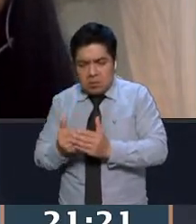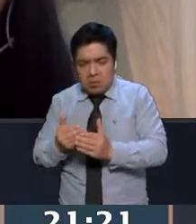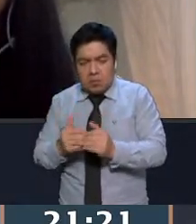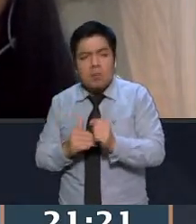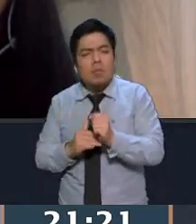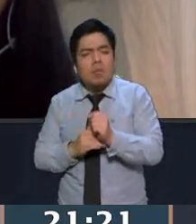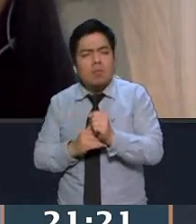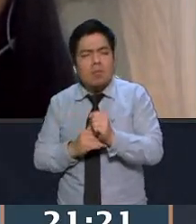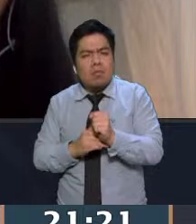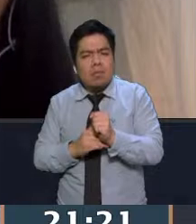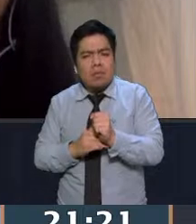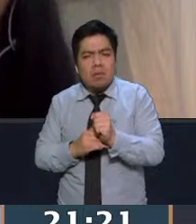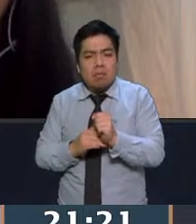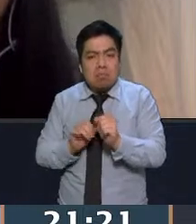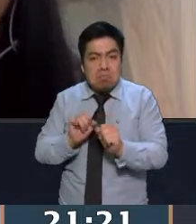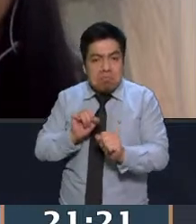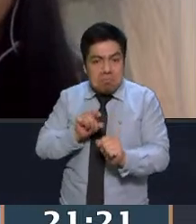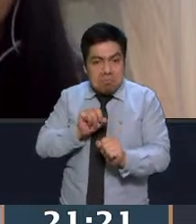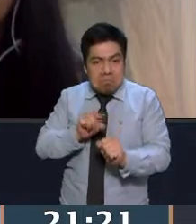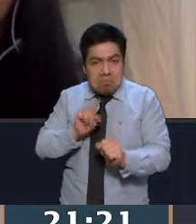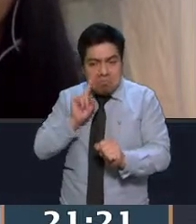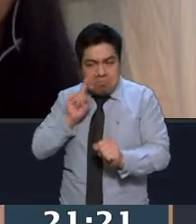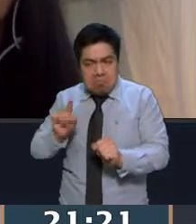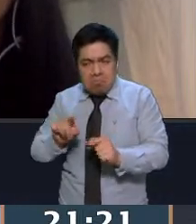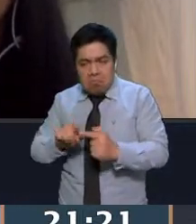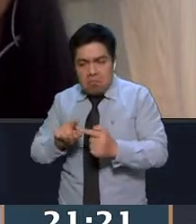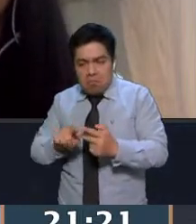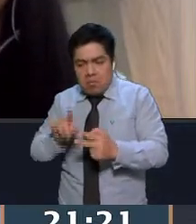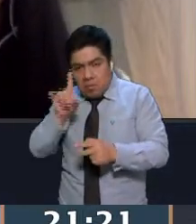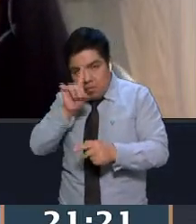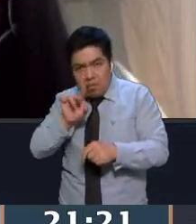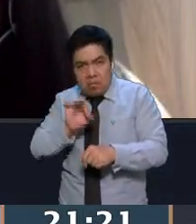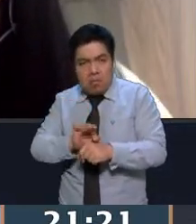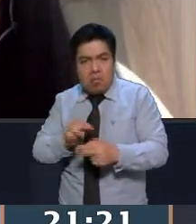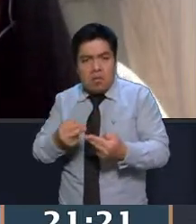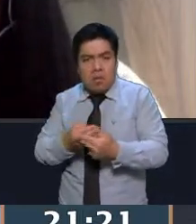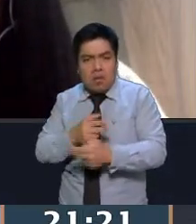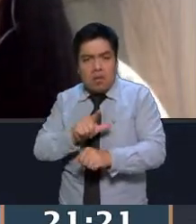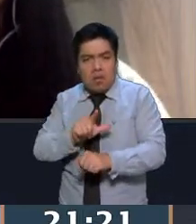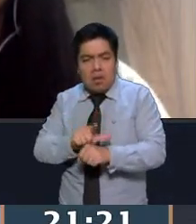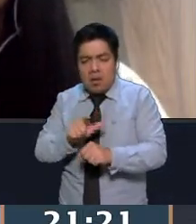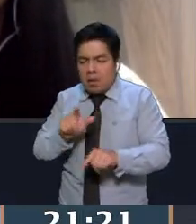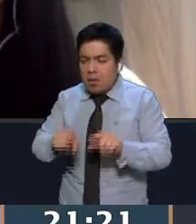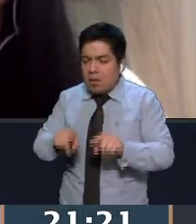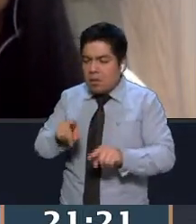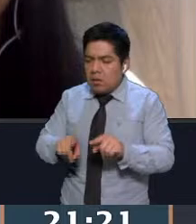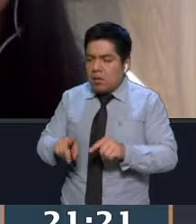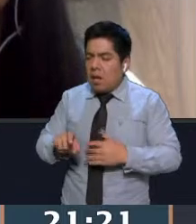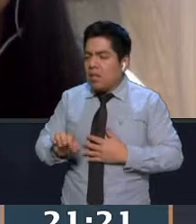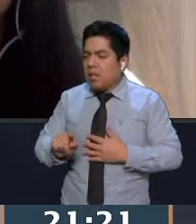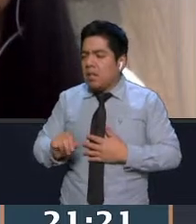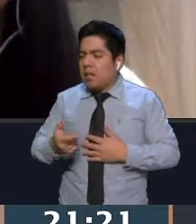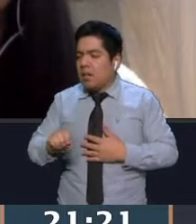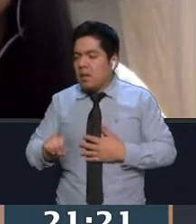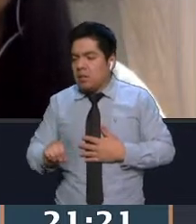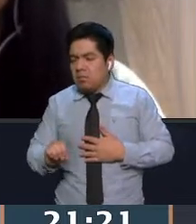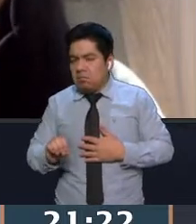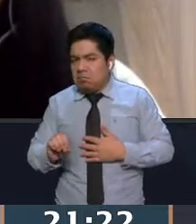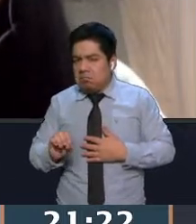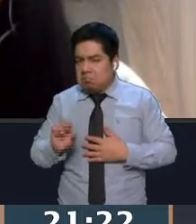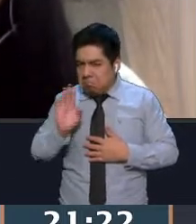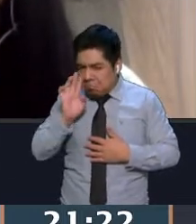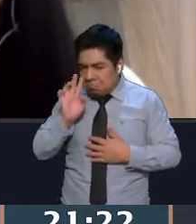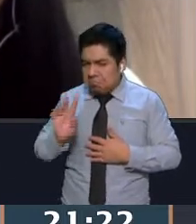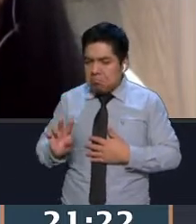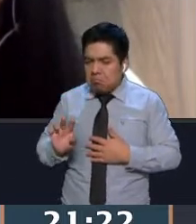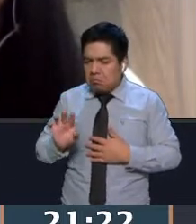que también tiene casualmente a los mismos integrantes es el Consejo Nacional de Litigio Estratégico. Y también algo que me parece toral de esta forma